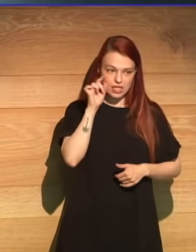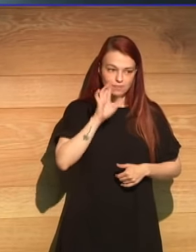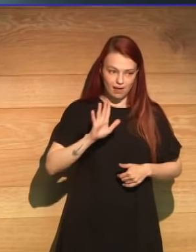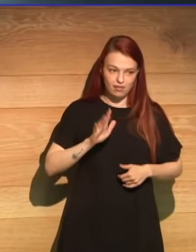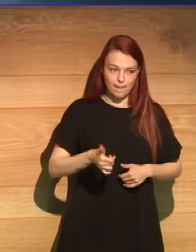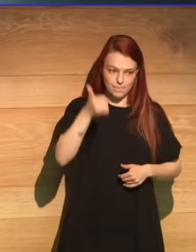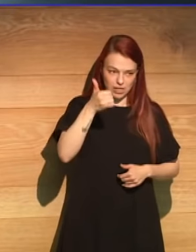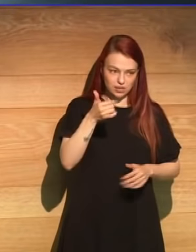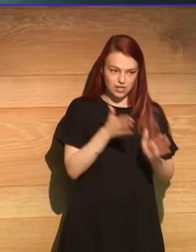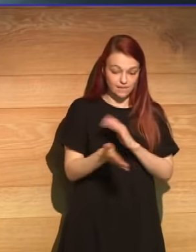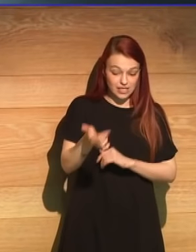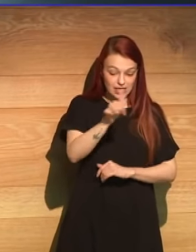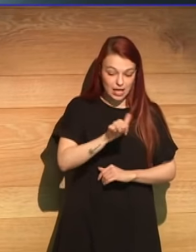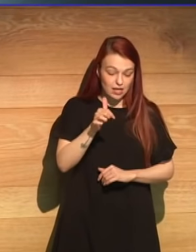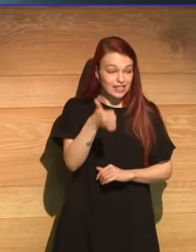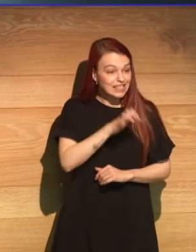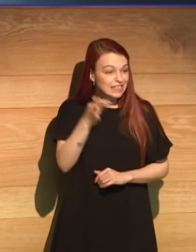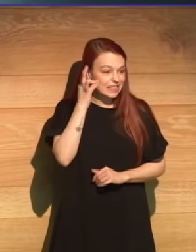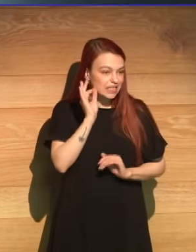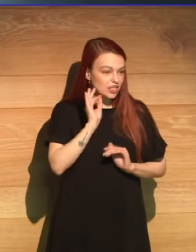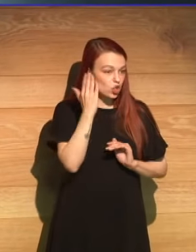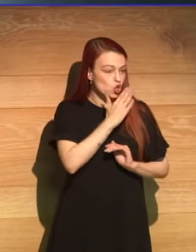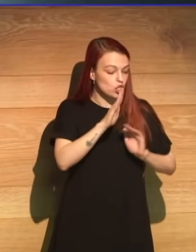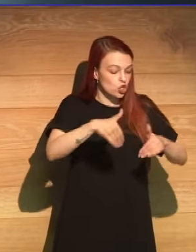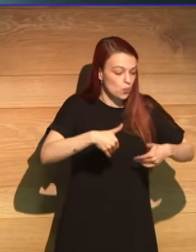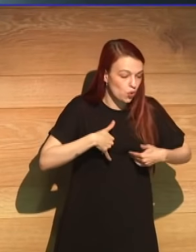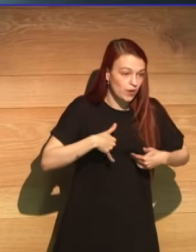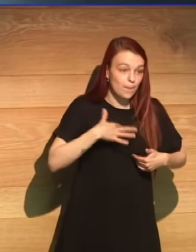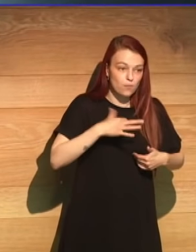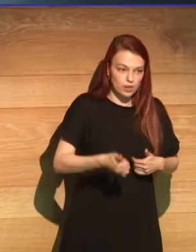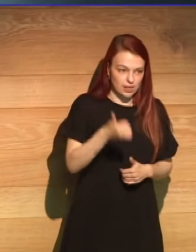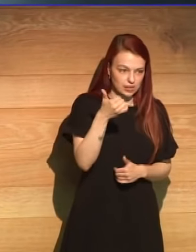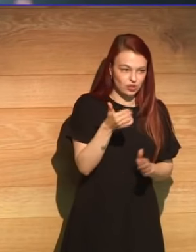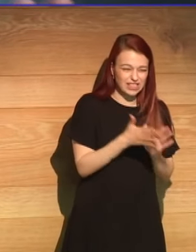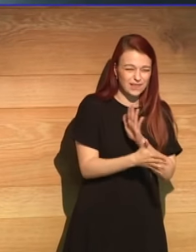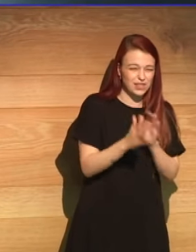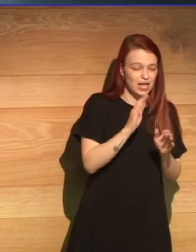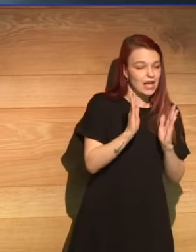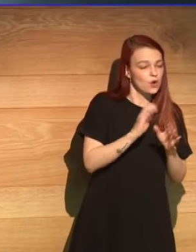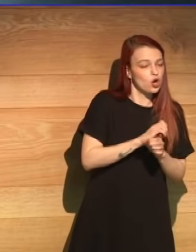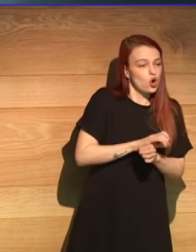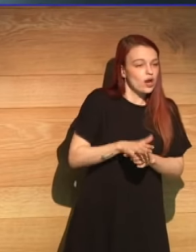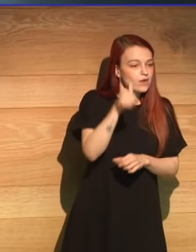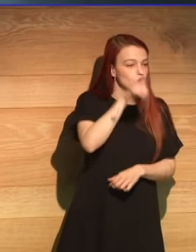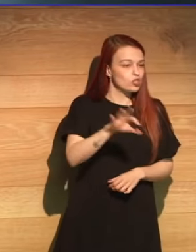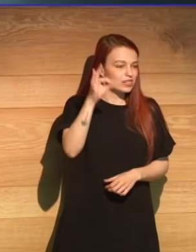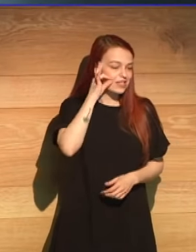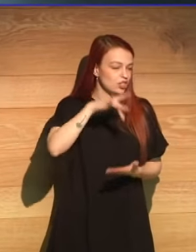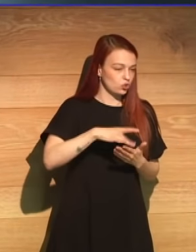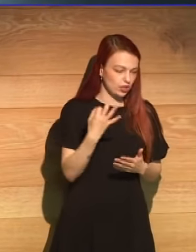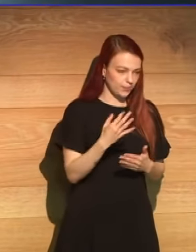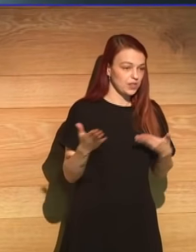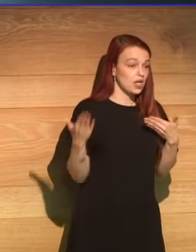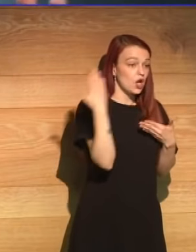niñas. ¿Qué han vivido las niñas de África en el tiempo de pandemia? El cierre de las escuelas lo que ha supuesto es el